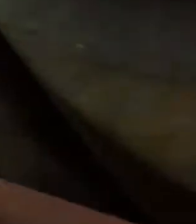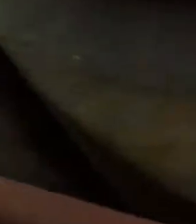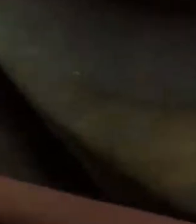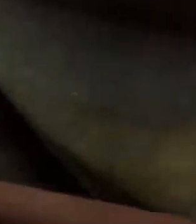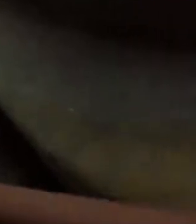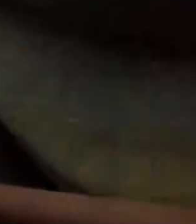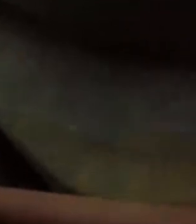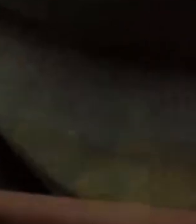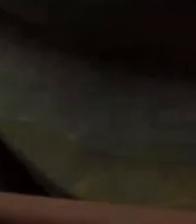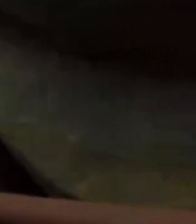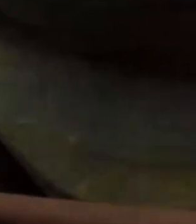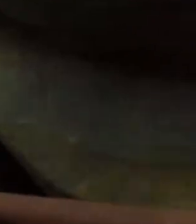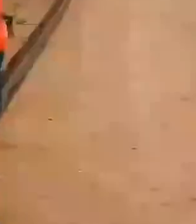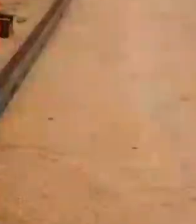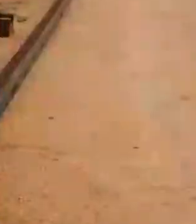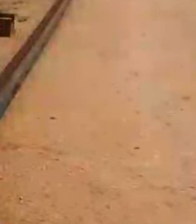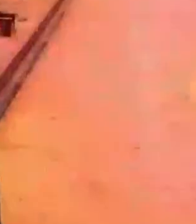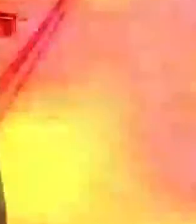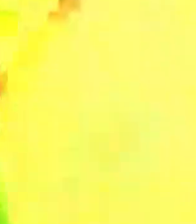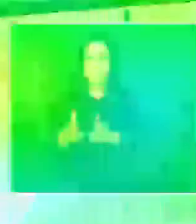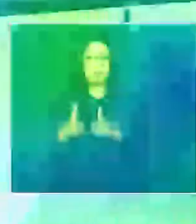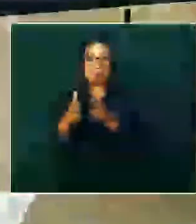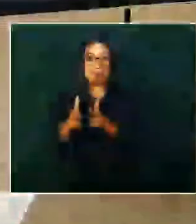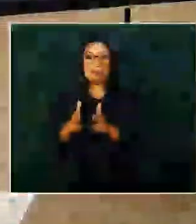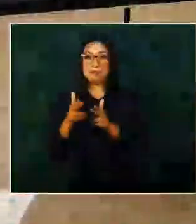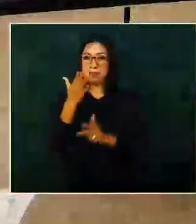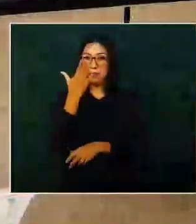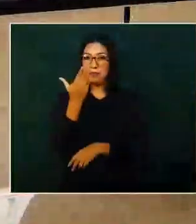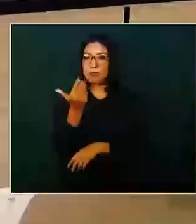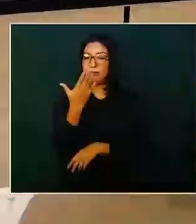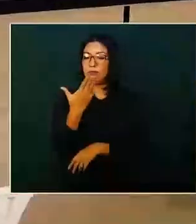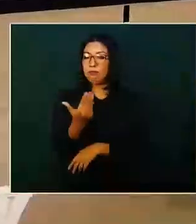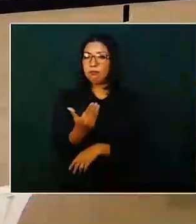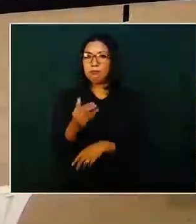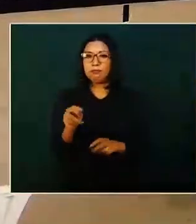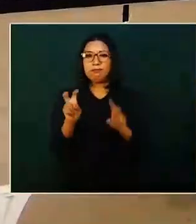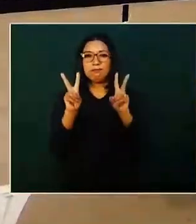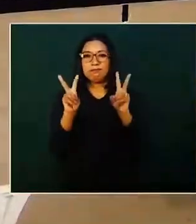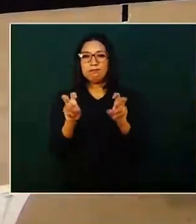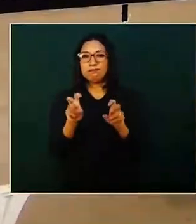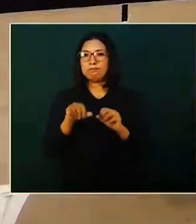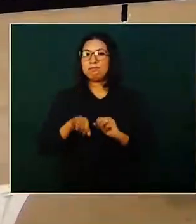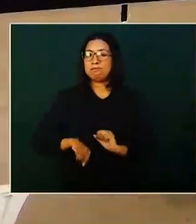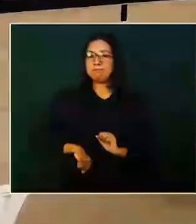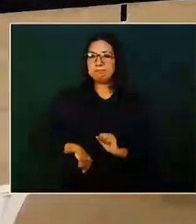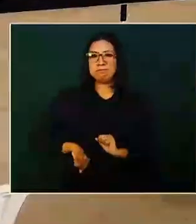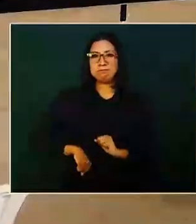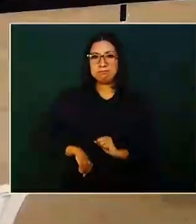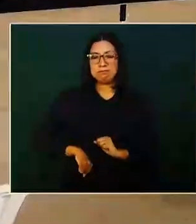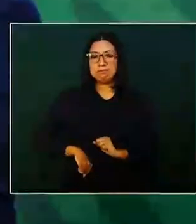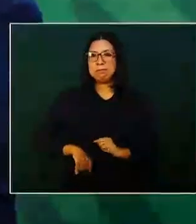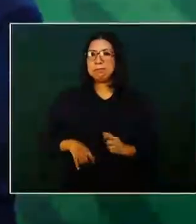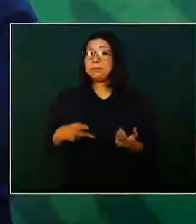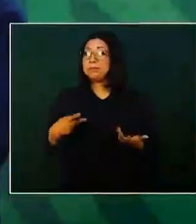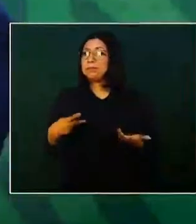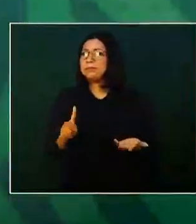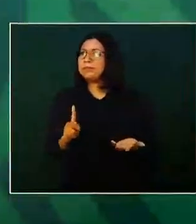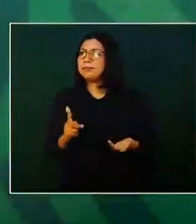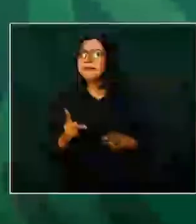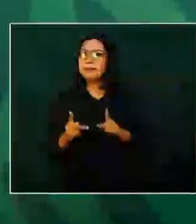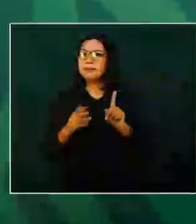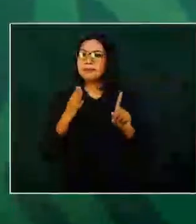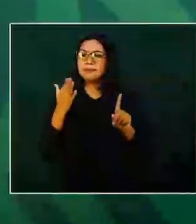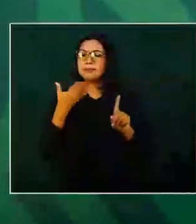comprenden la zona, además de Quintana Roo. Lo que se va a buscar precisamente es que la gente que llega a